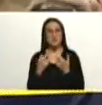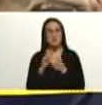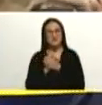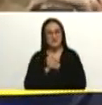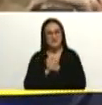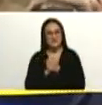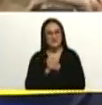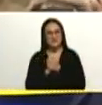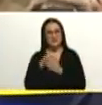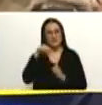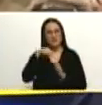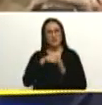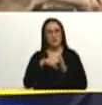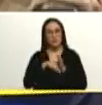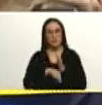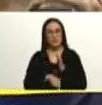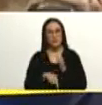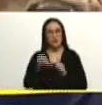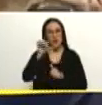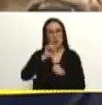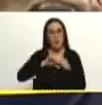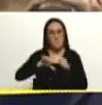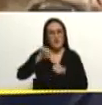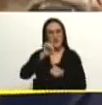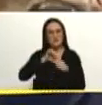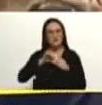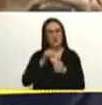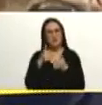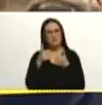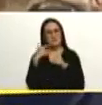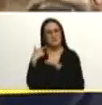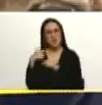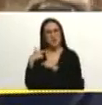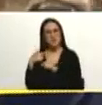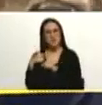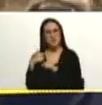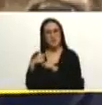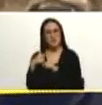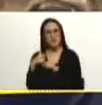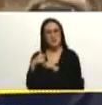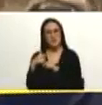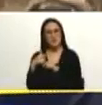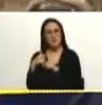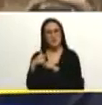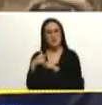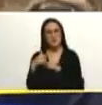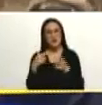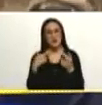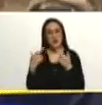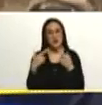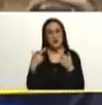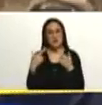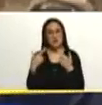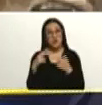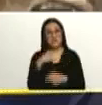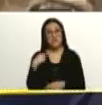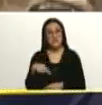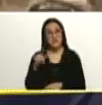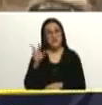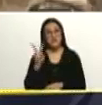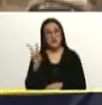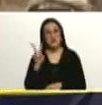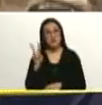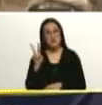amistad, de cooperación exitosa. Nuestras relaciones han sido